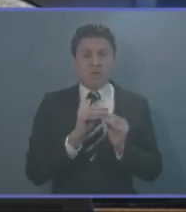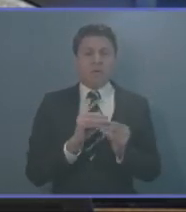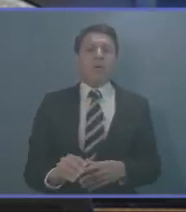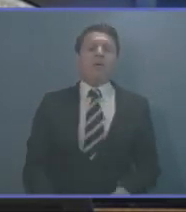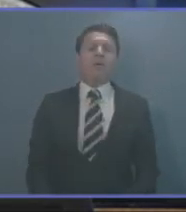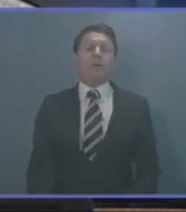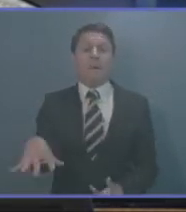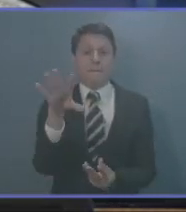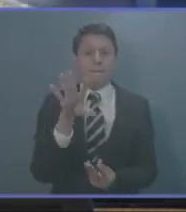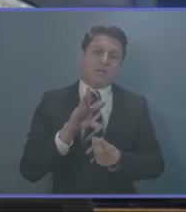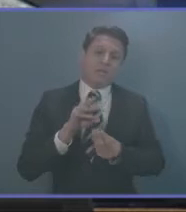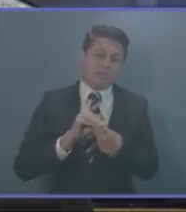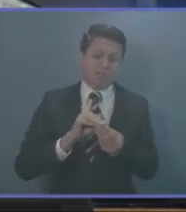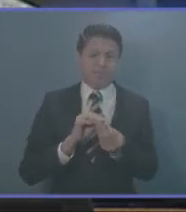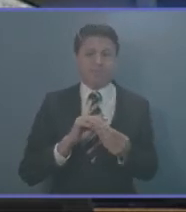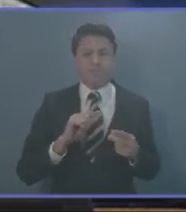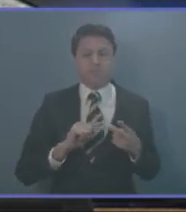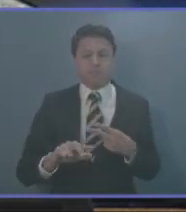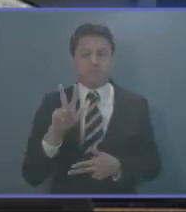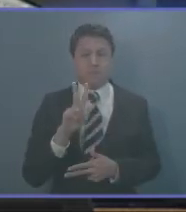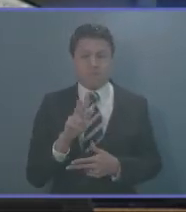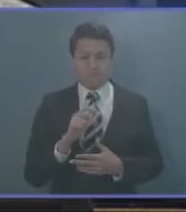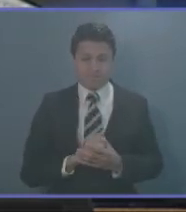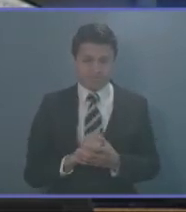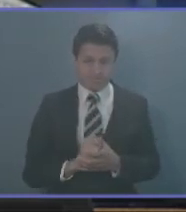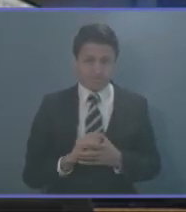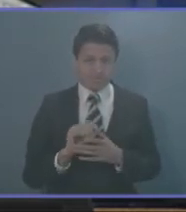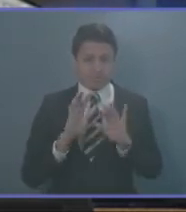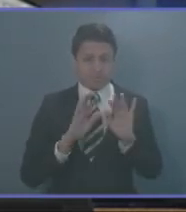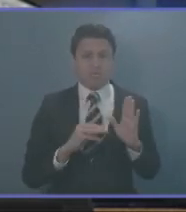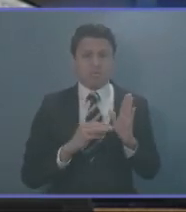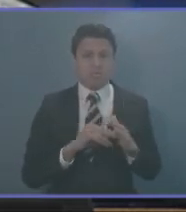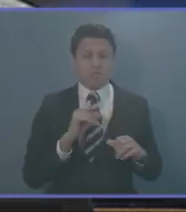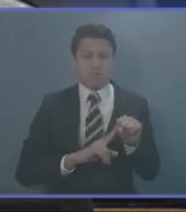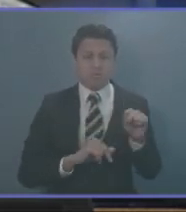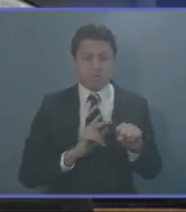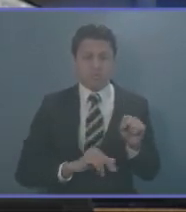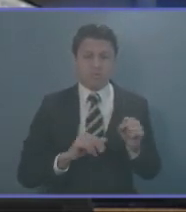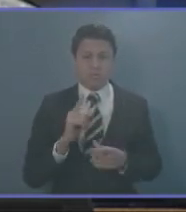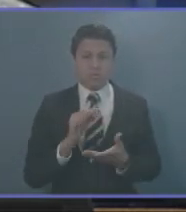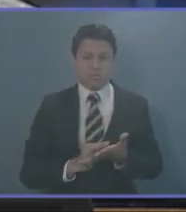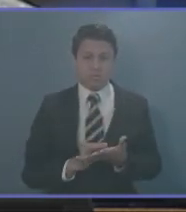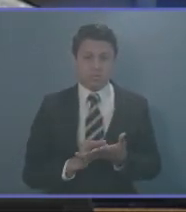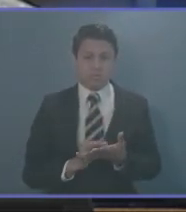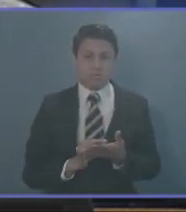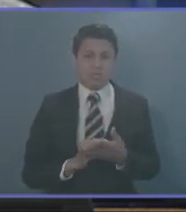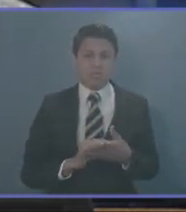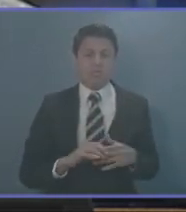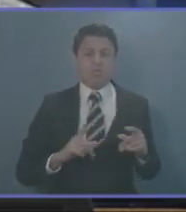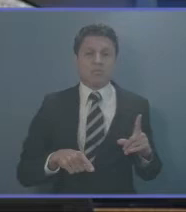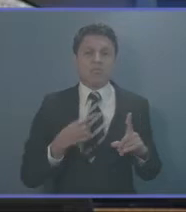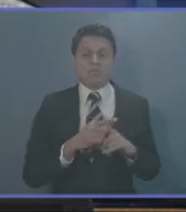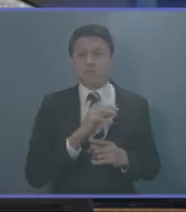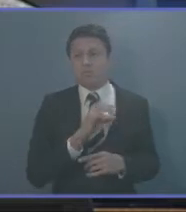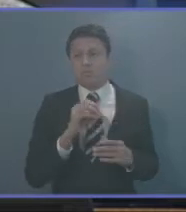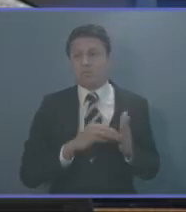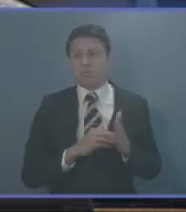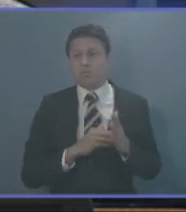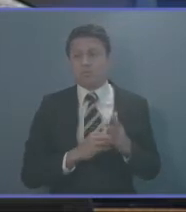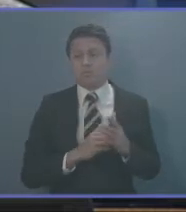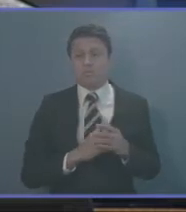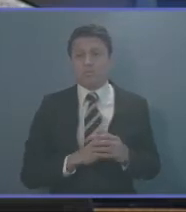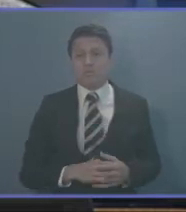el exceso de $10,000. 3. $10,000 con un centavo, hasta $50,000,